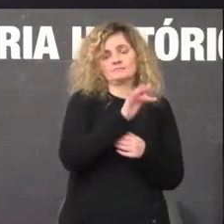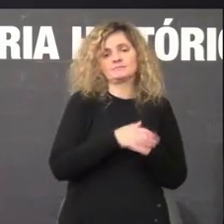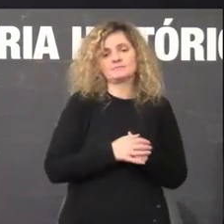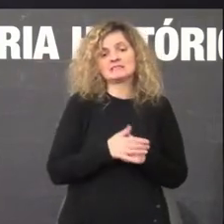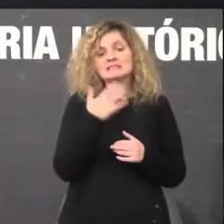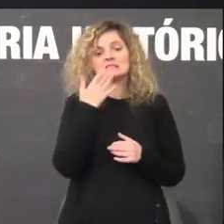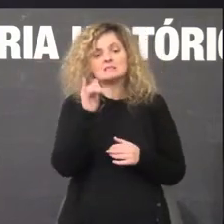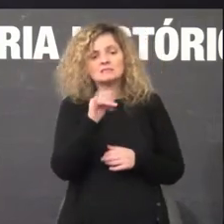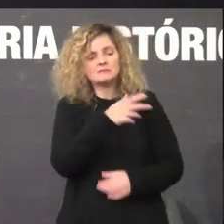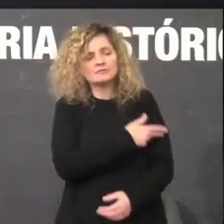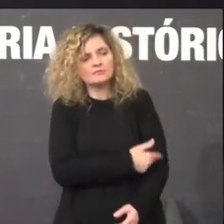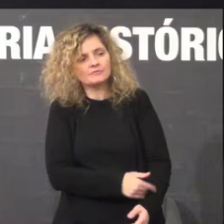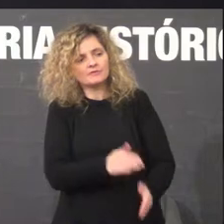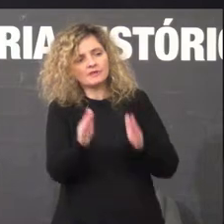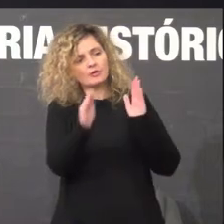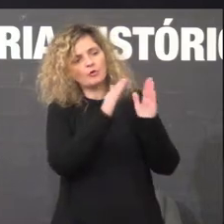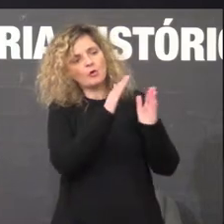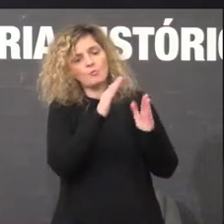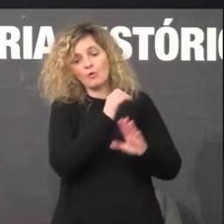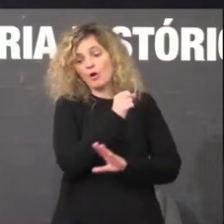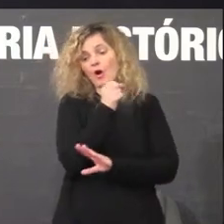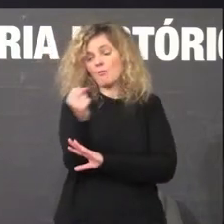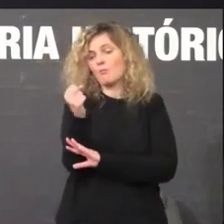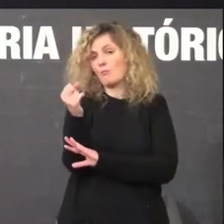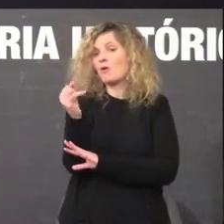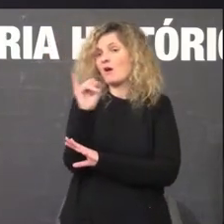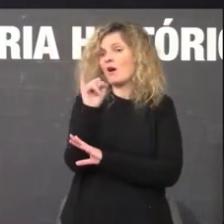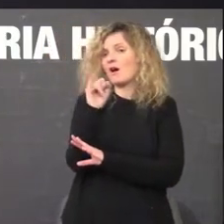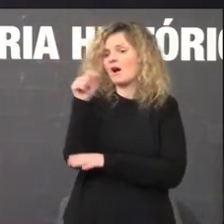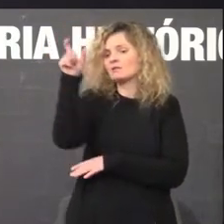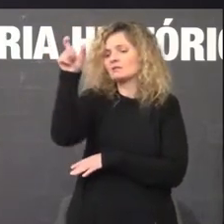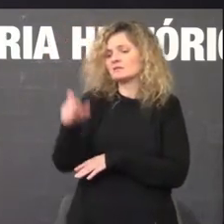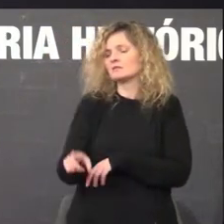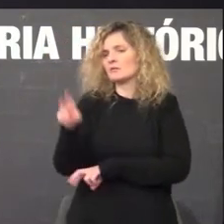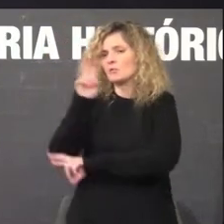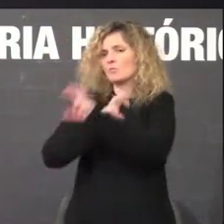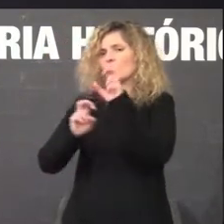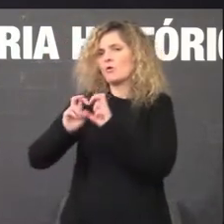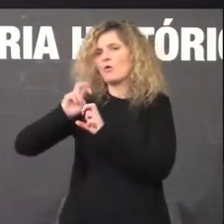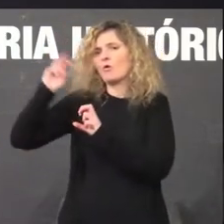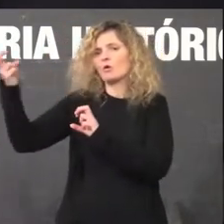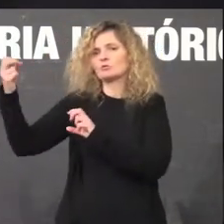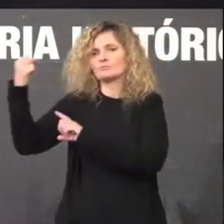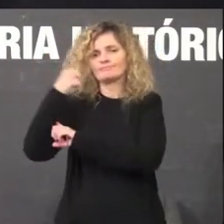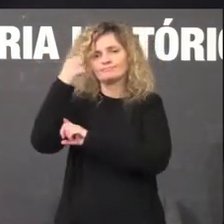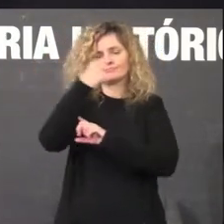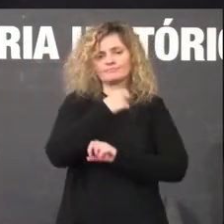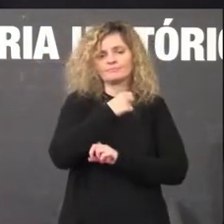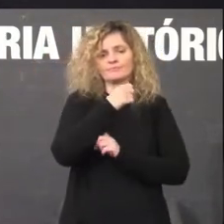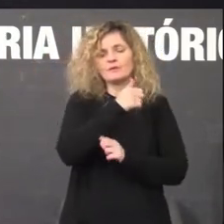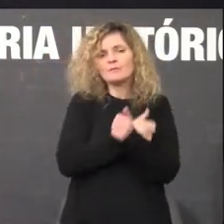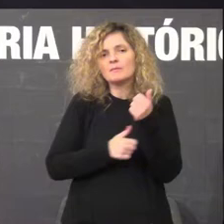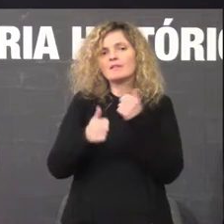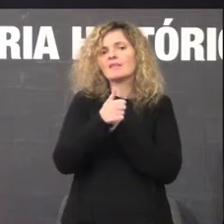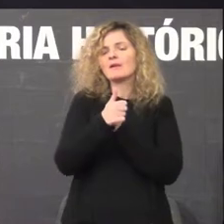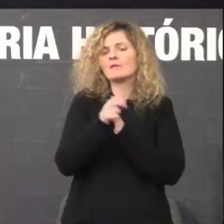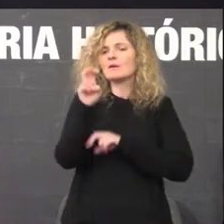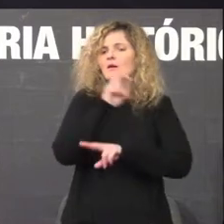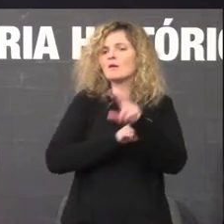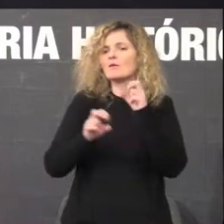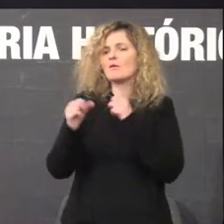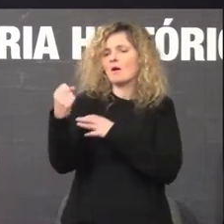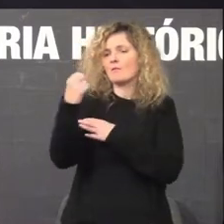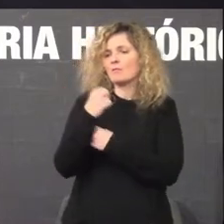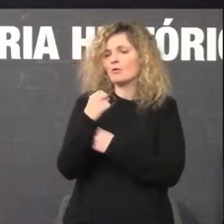Y si Franco llega a un momento en que le apoya, él se busca otros apoyos. El principal apoyo que se busca el